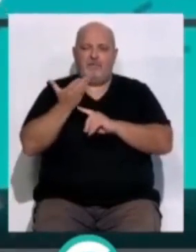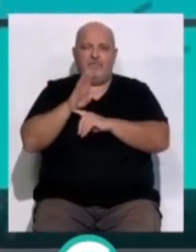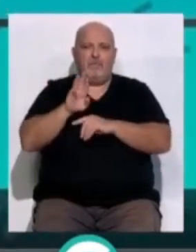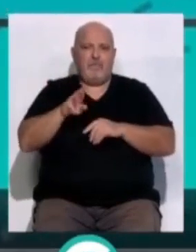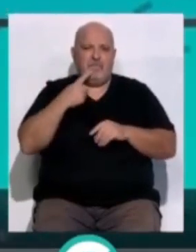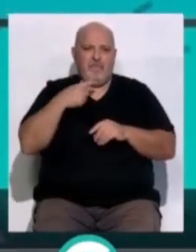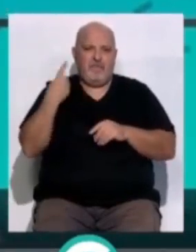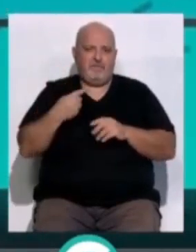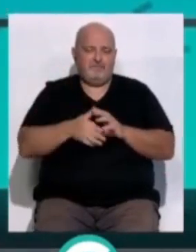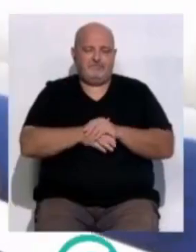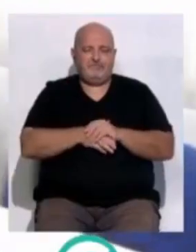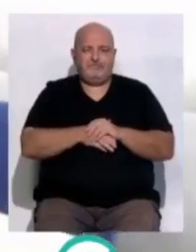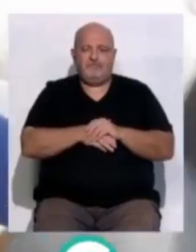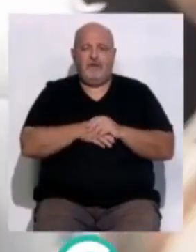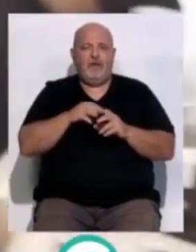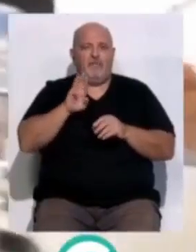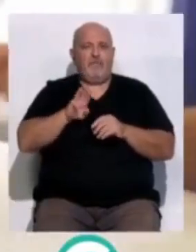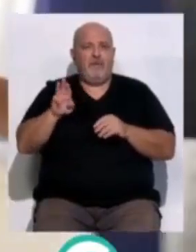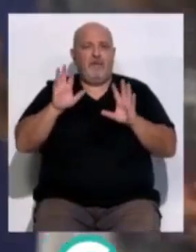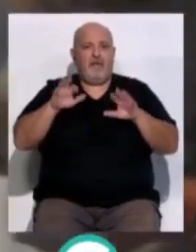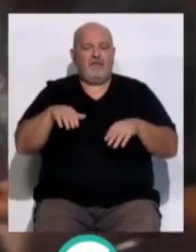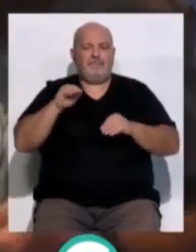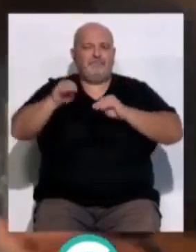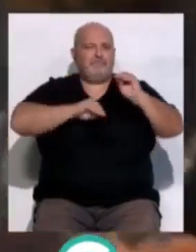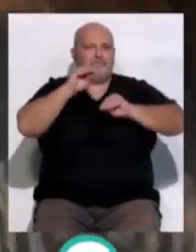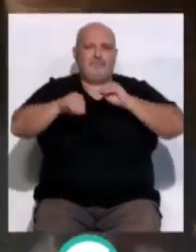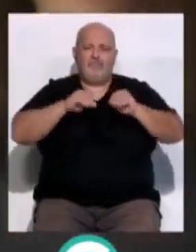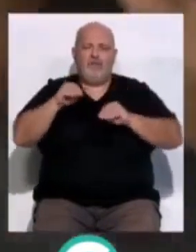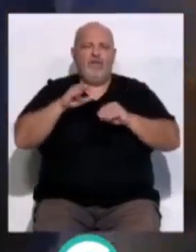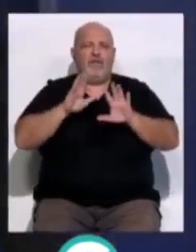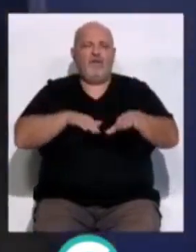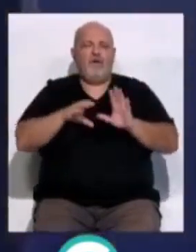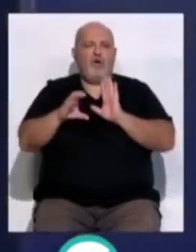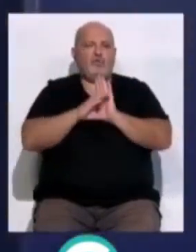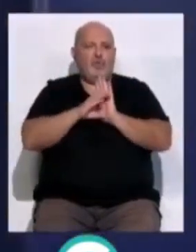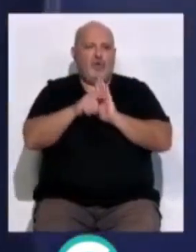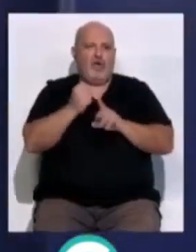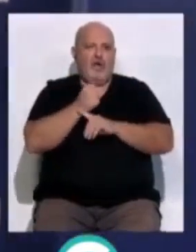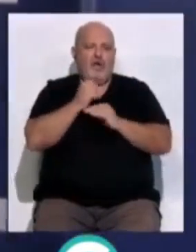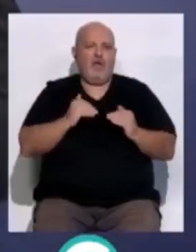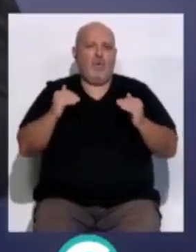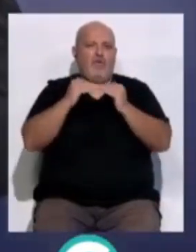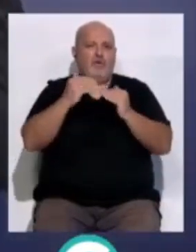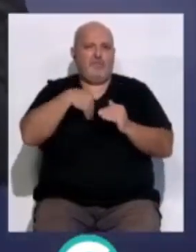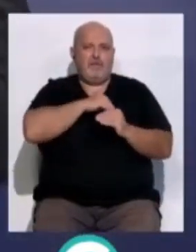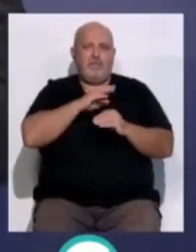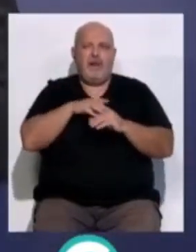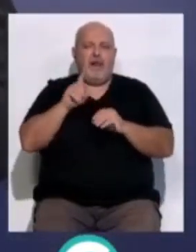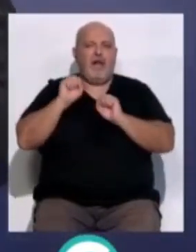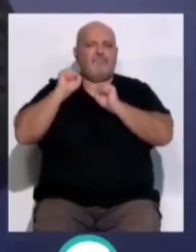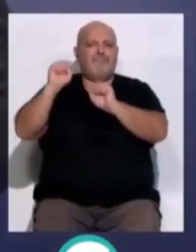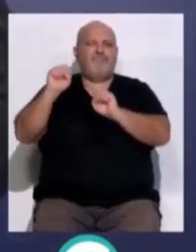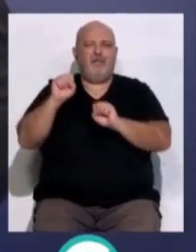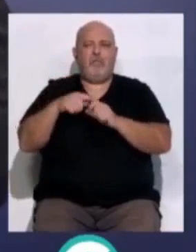PP. El Partido Popular de Cádiz llama a la movilización en favor de la Constitución y la igualdad entre españoles para rechazar